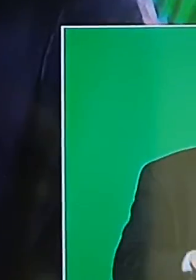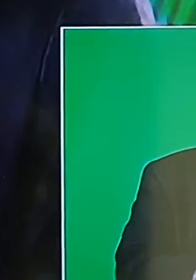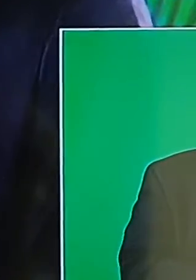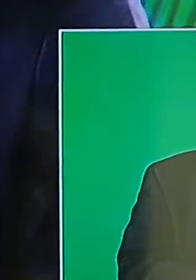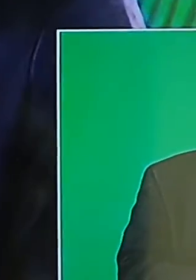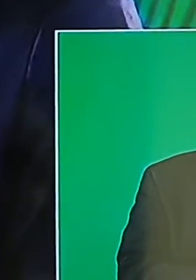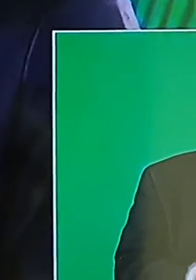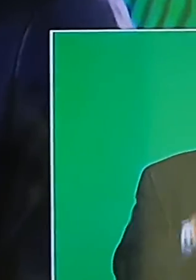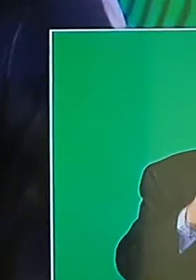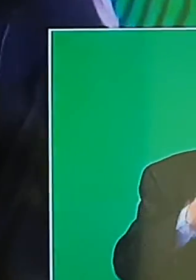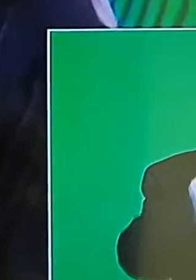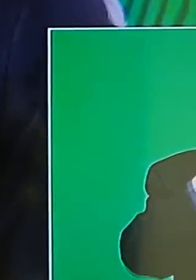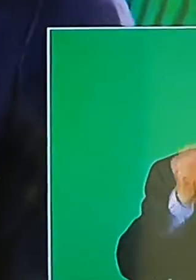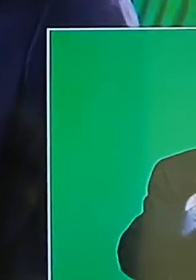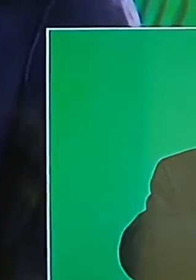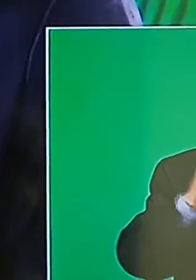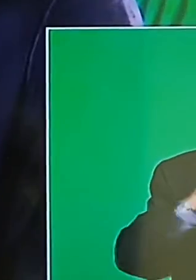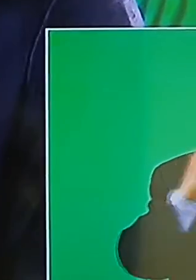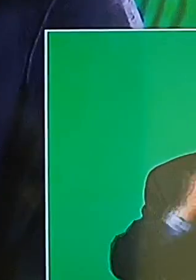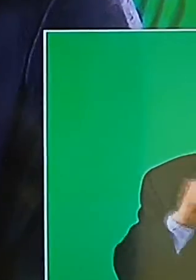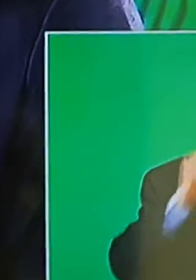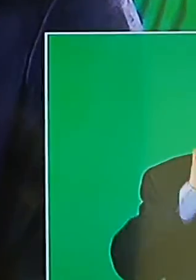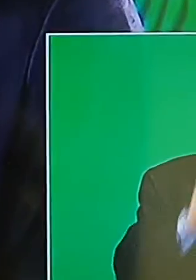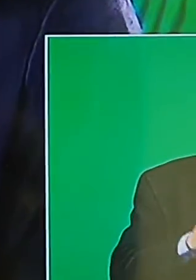sea del país que sea.